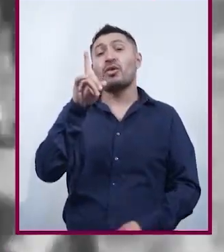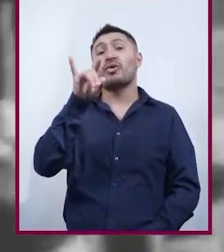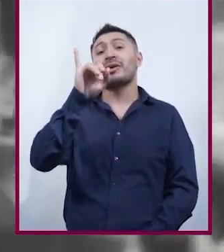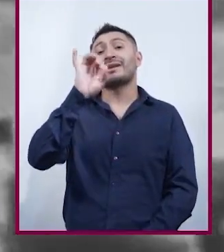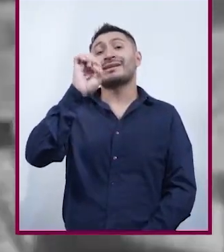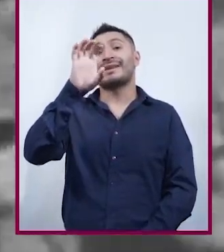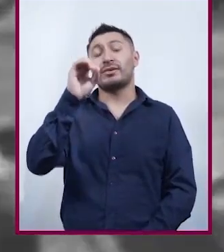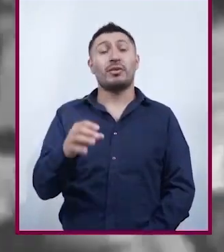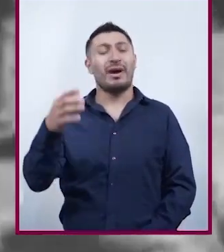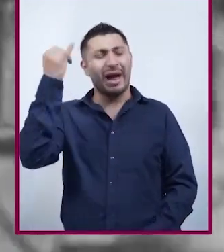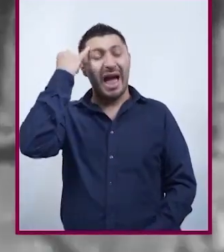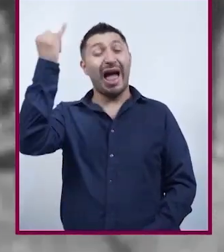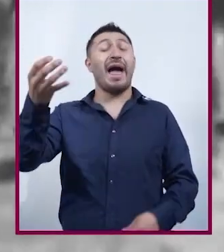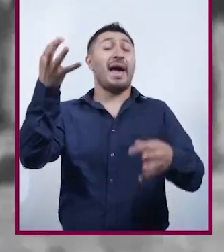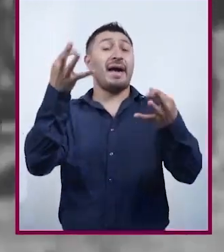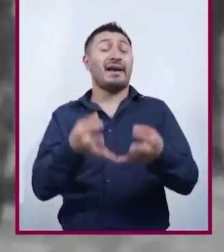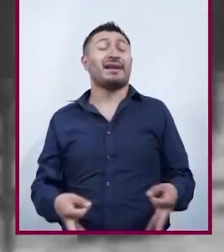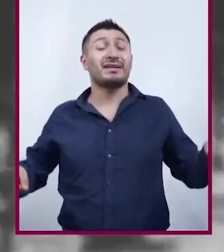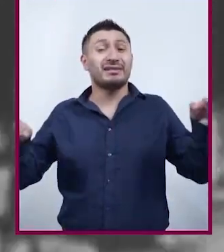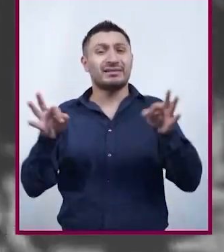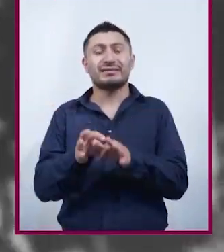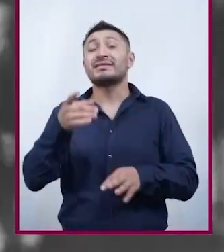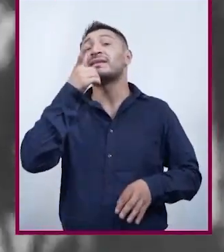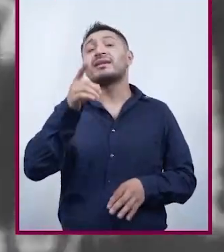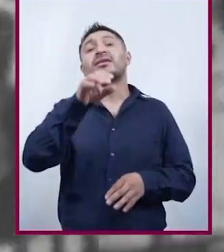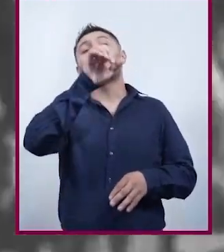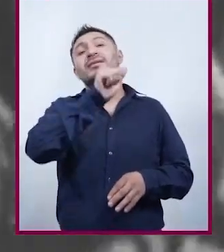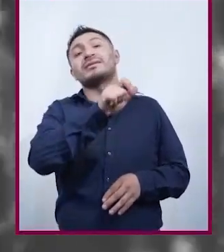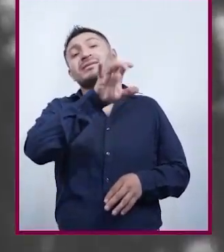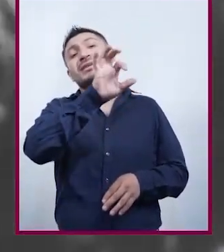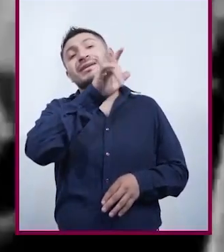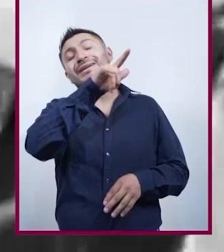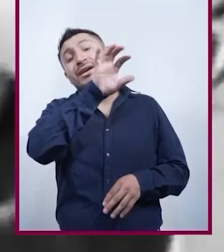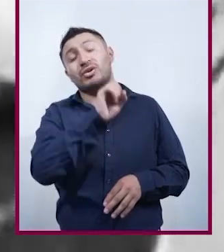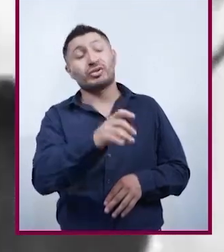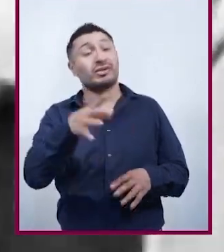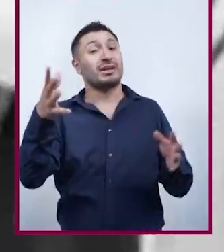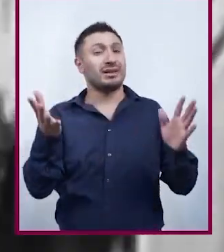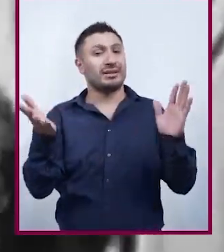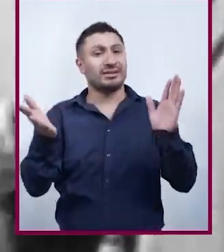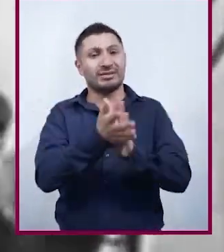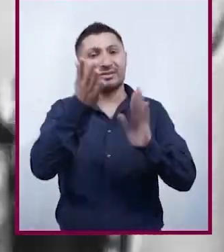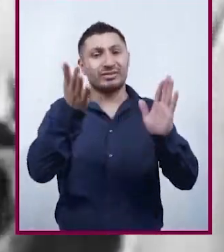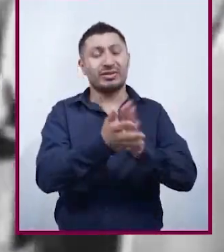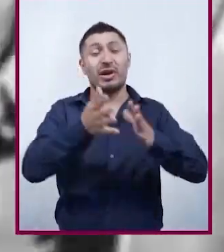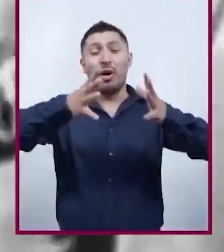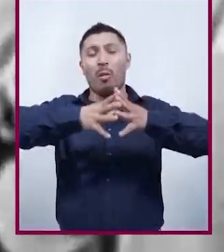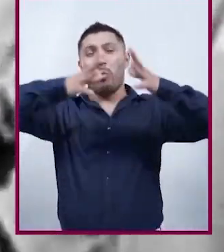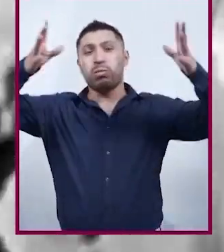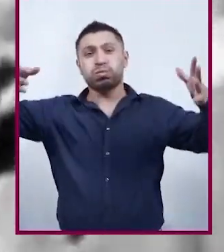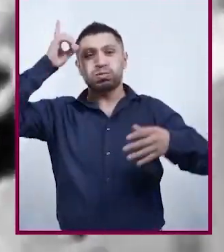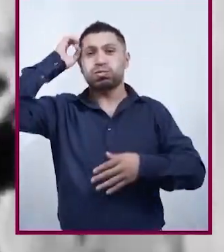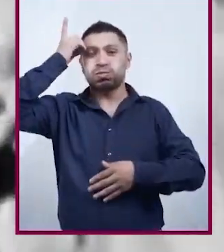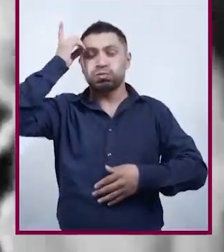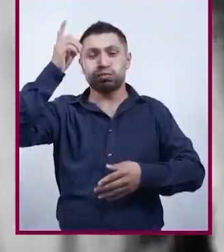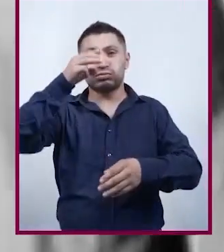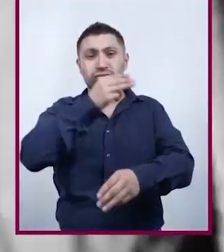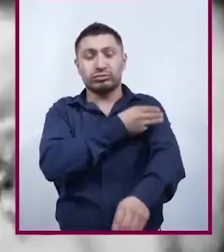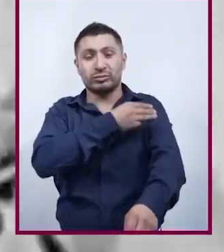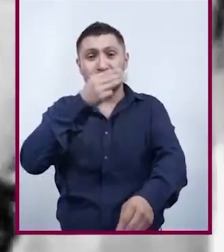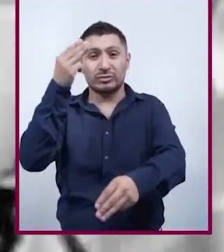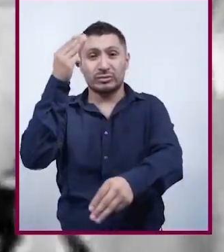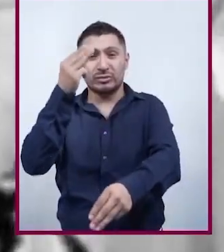se le ocurrió una brillante idea. Les dijo a los aqueos que construyeran un enorme caballo de madera y que quemaran